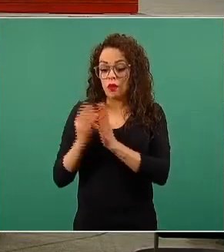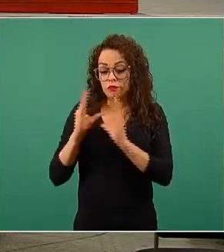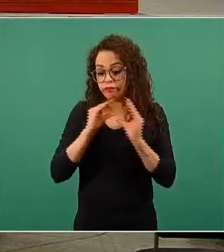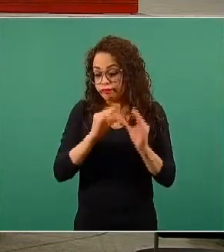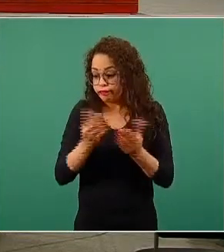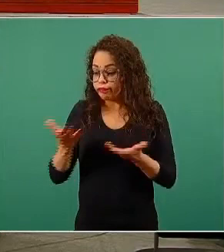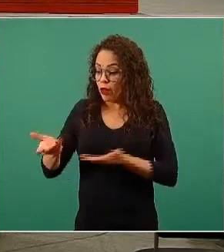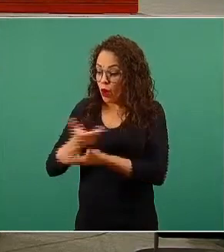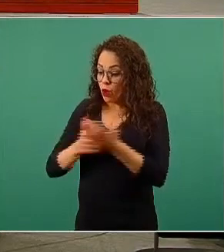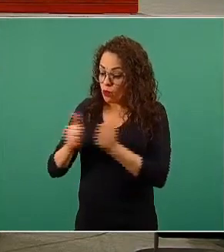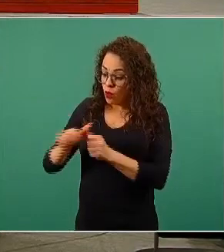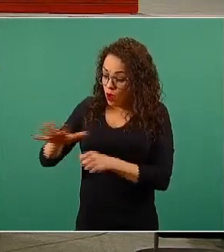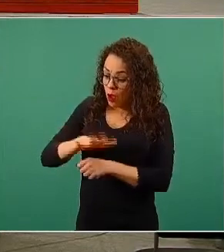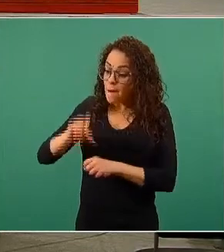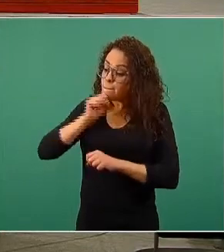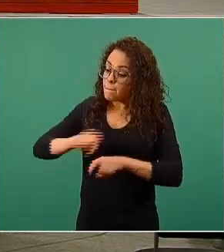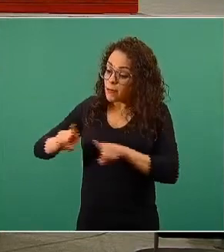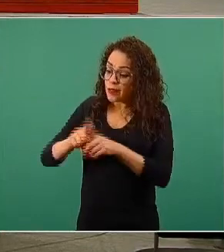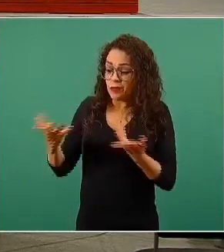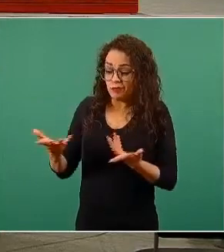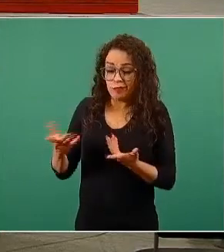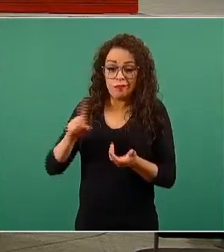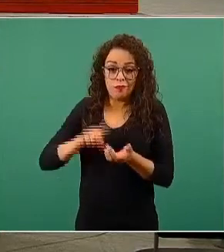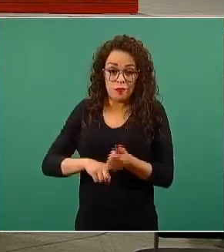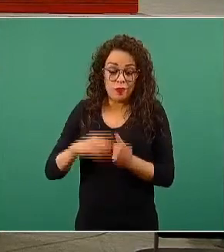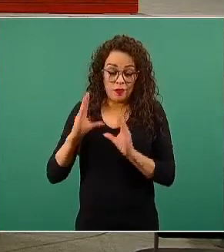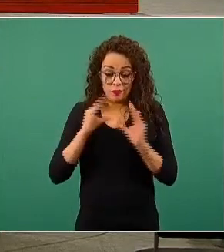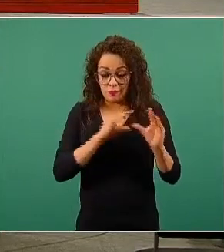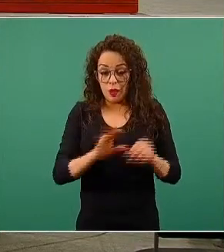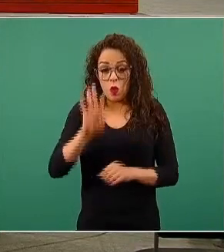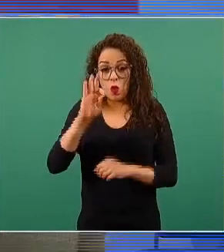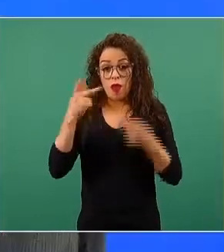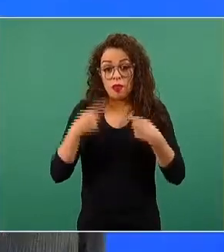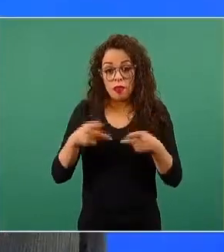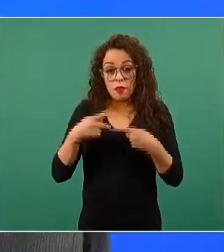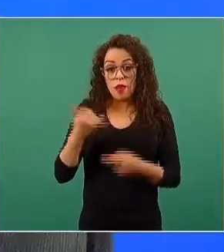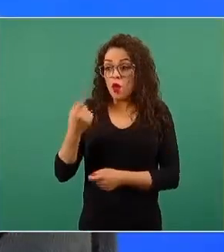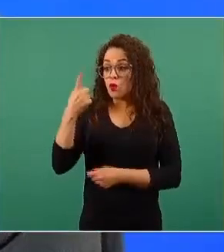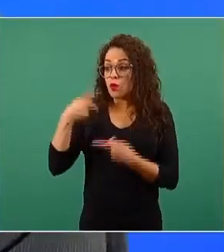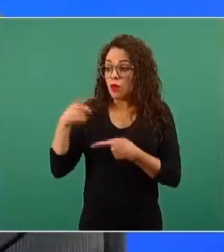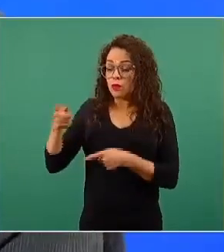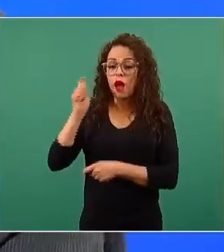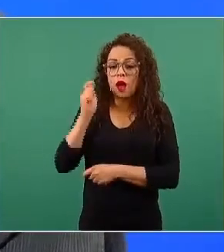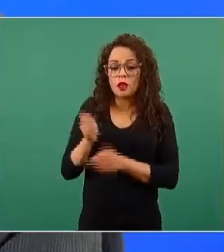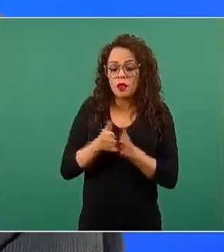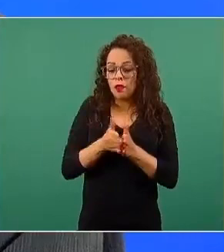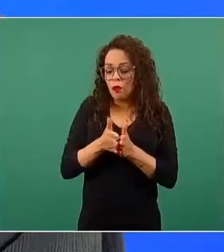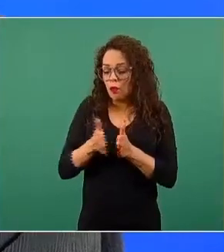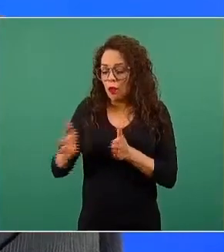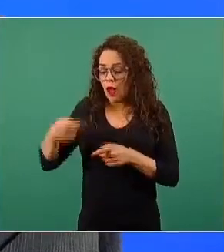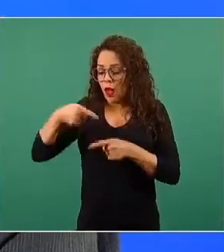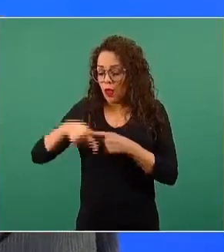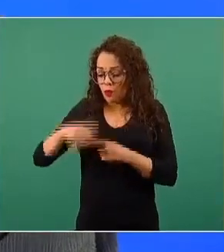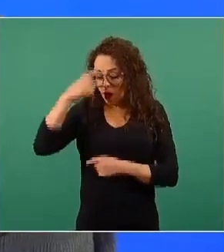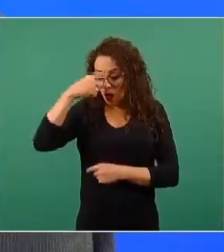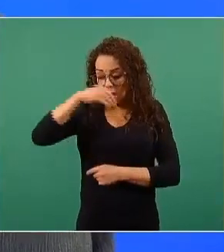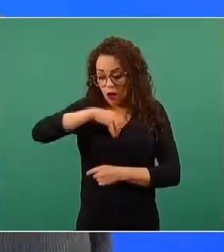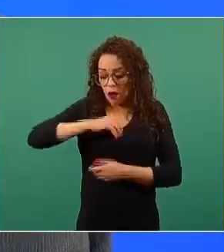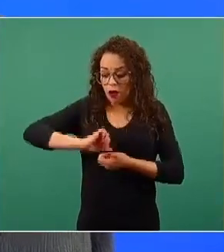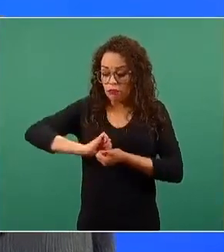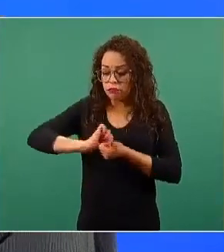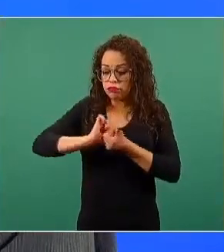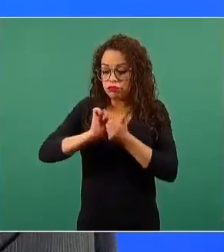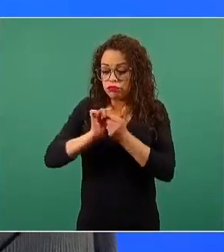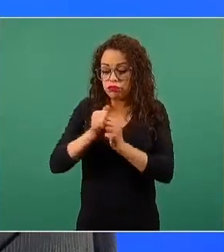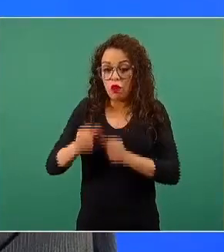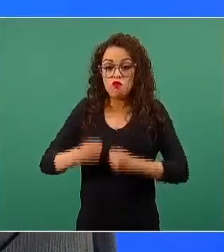si hablamos de 40 personas y una de ellas en ese momento estaba en periodo de transmisibilidad, 11 que se hayan contagiado, yo creo que es una tasa